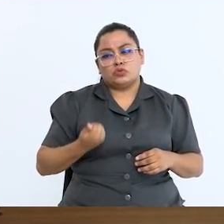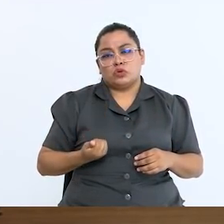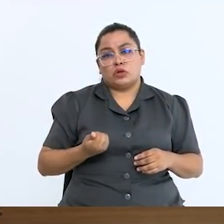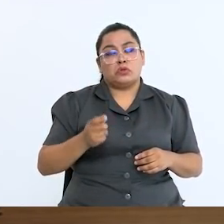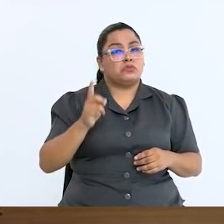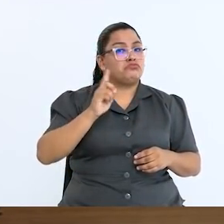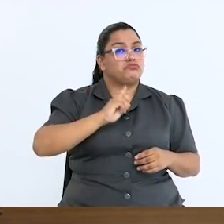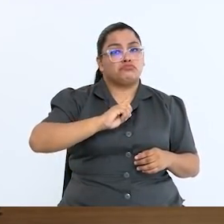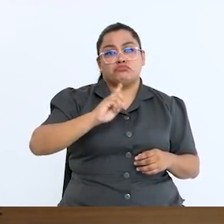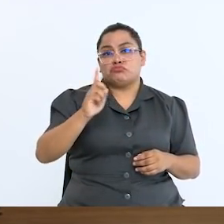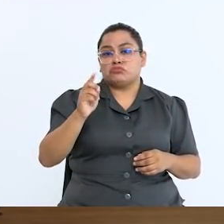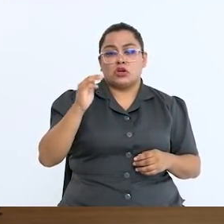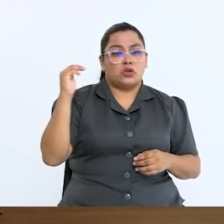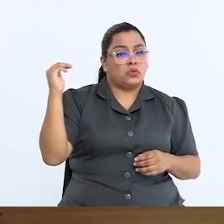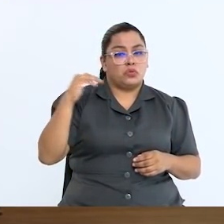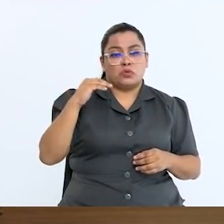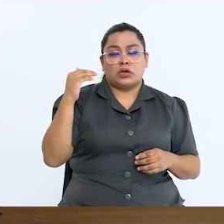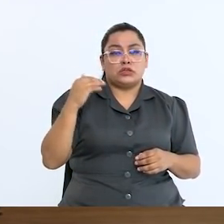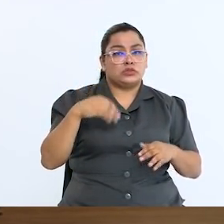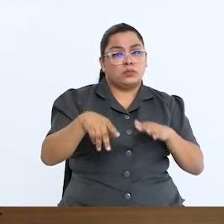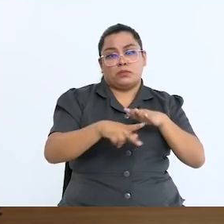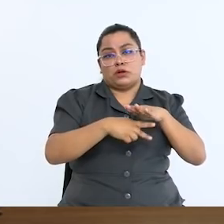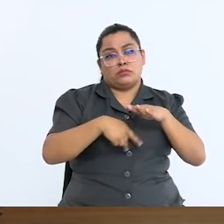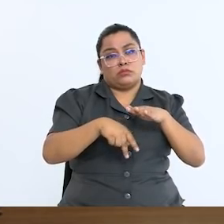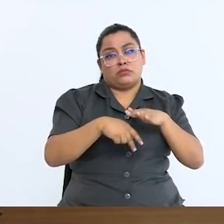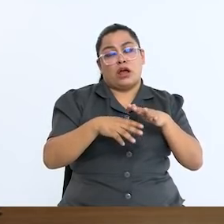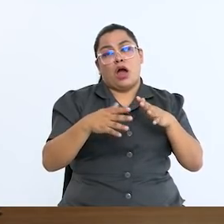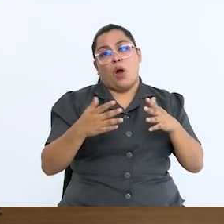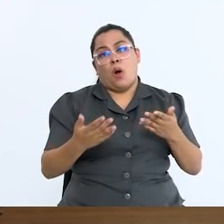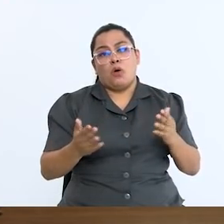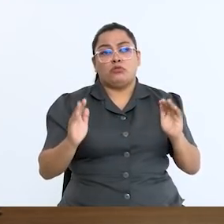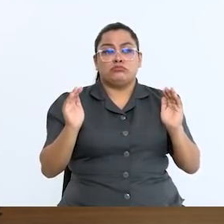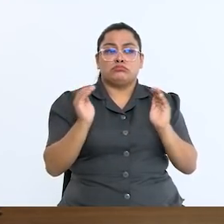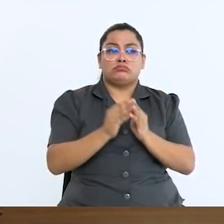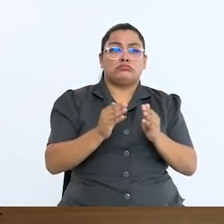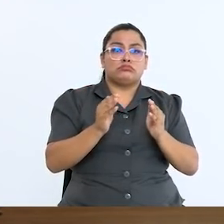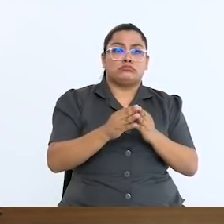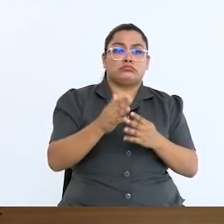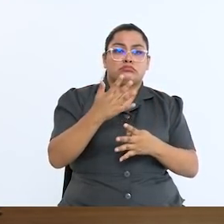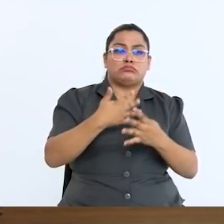aquellos estudiantes que no vienen de una educación inicial o parvularia o de un